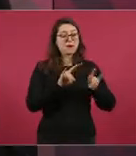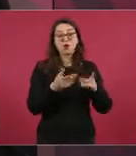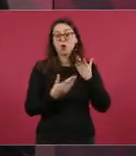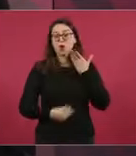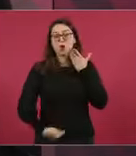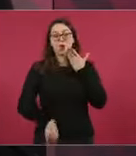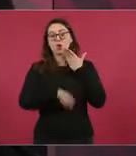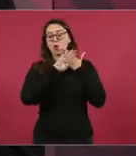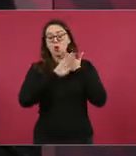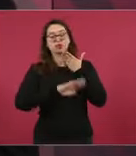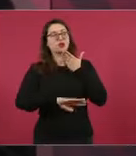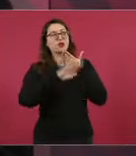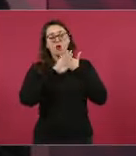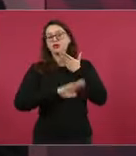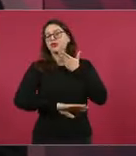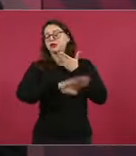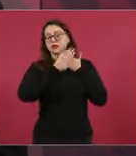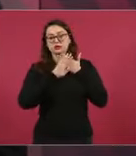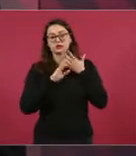Entonces, ahí va uno,